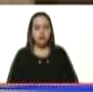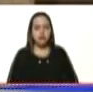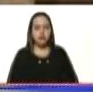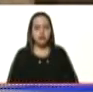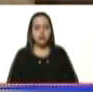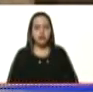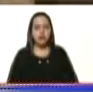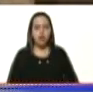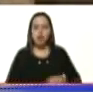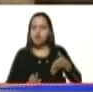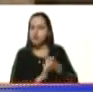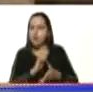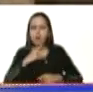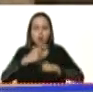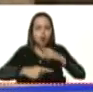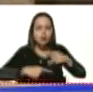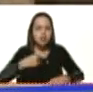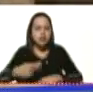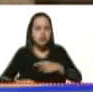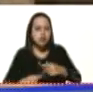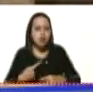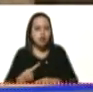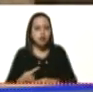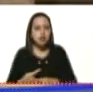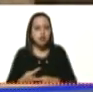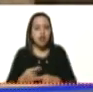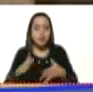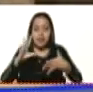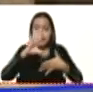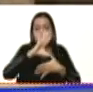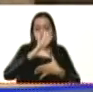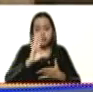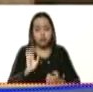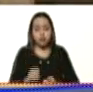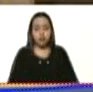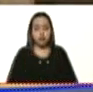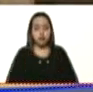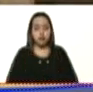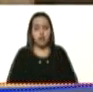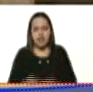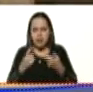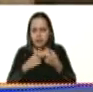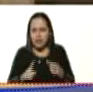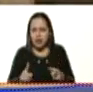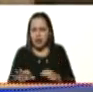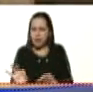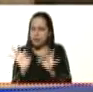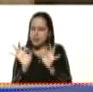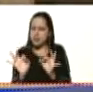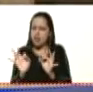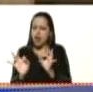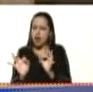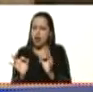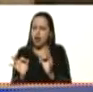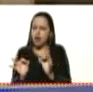como parte de un proceso americano, pero de manera especial, cómo en